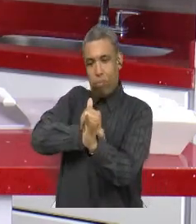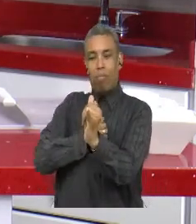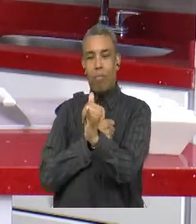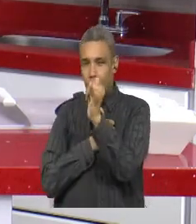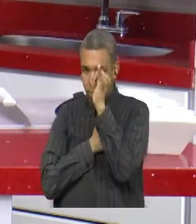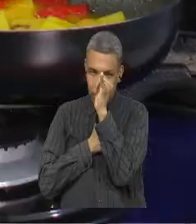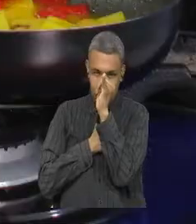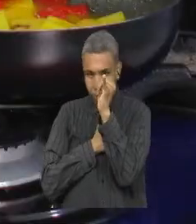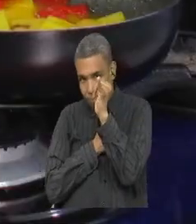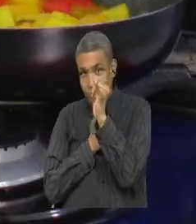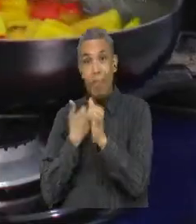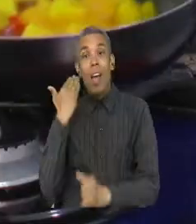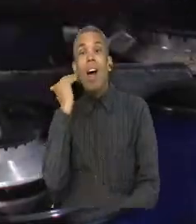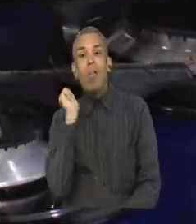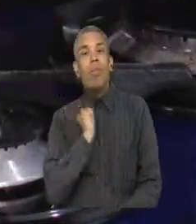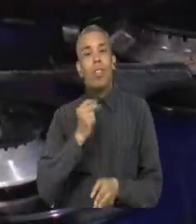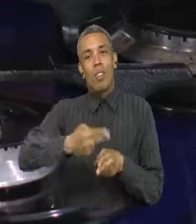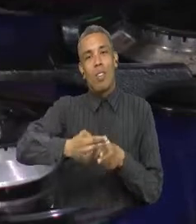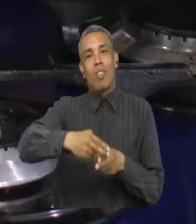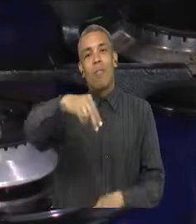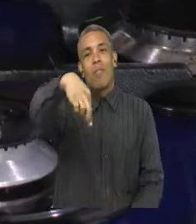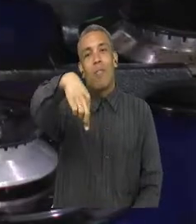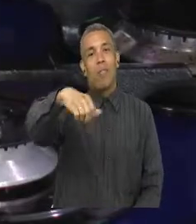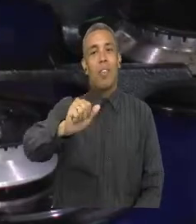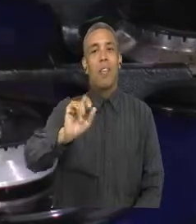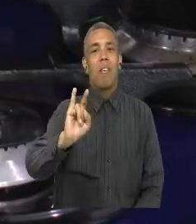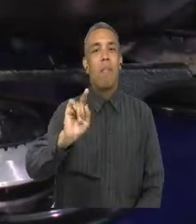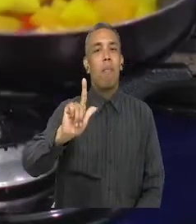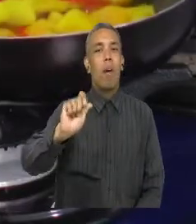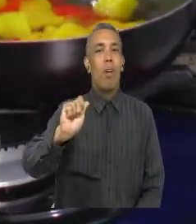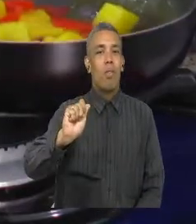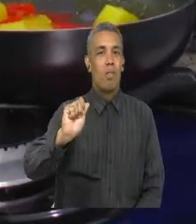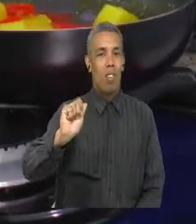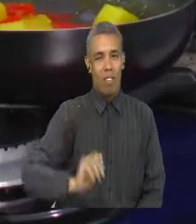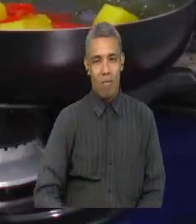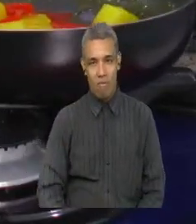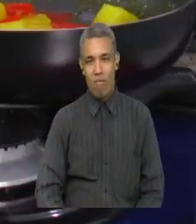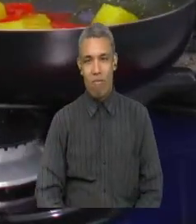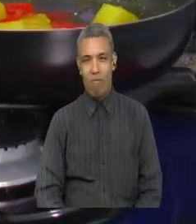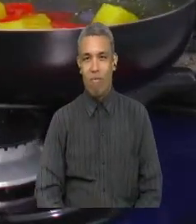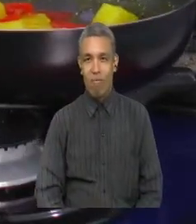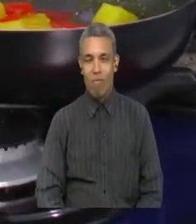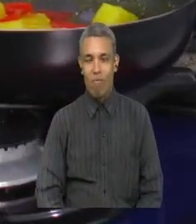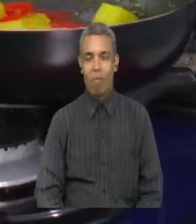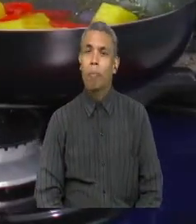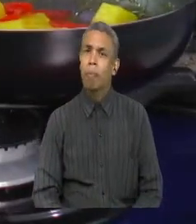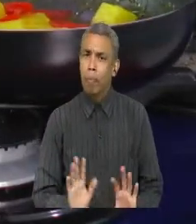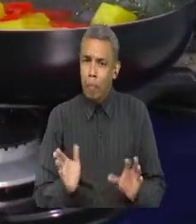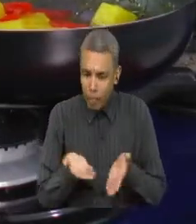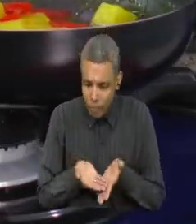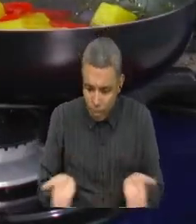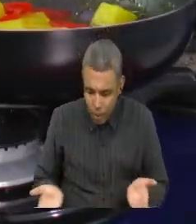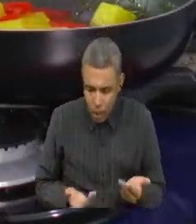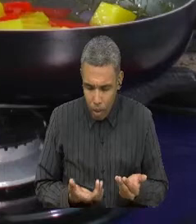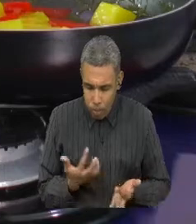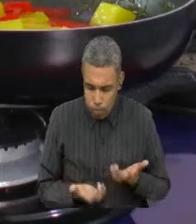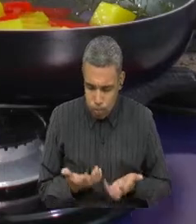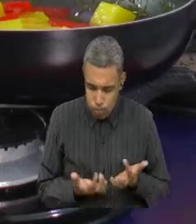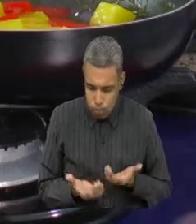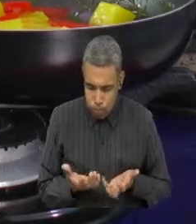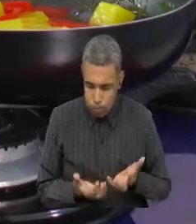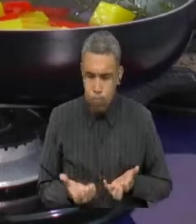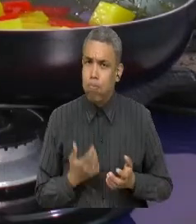Sí, claro. Ya saben ustedes, queridos televidentes, estas recetas son completamente fáciles de hacer, sencillas, aparte